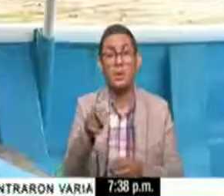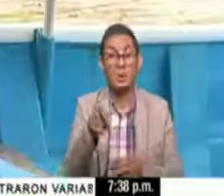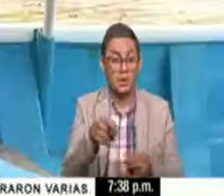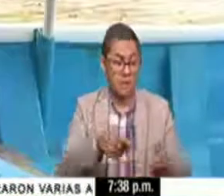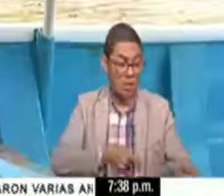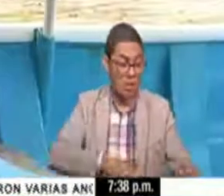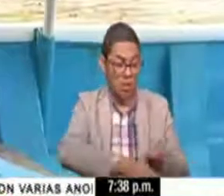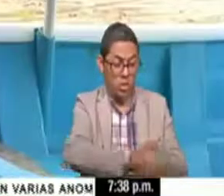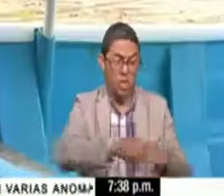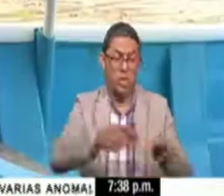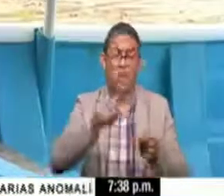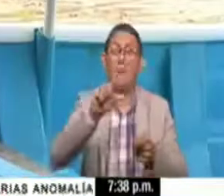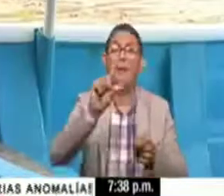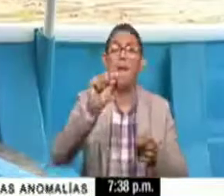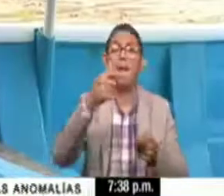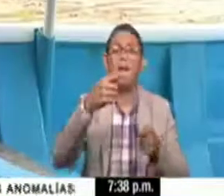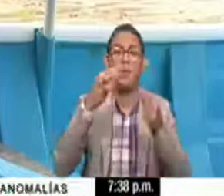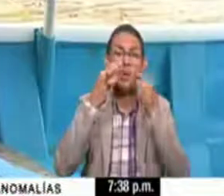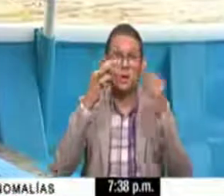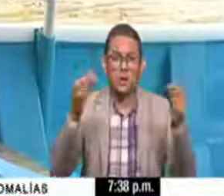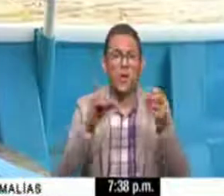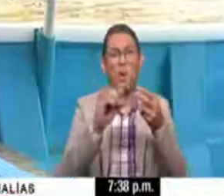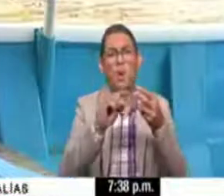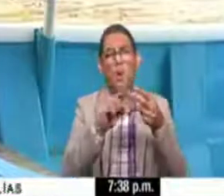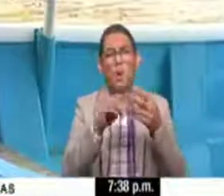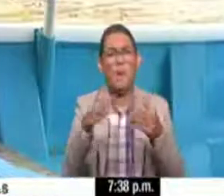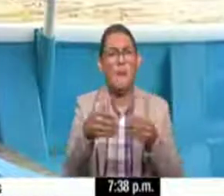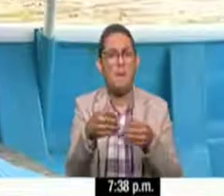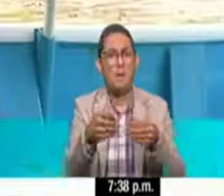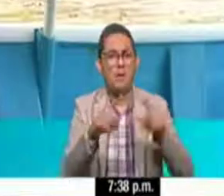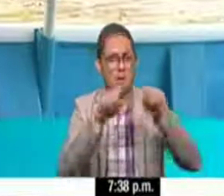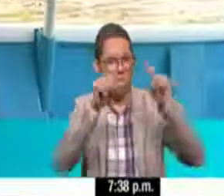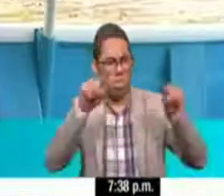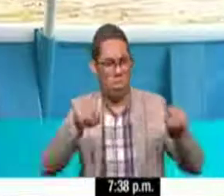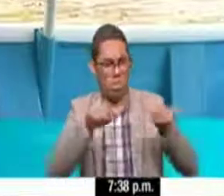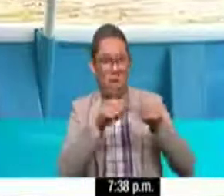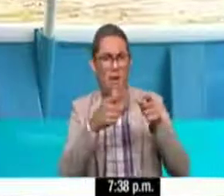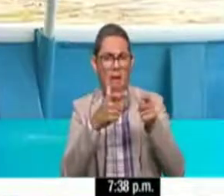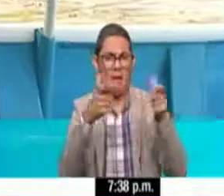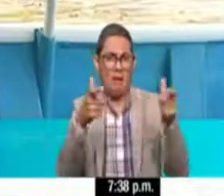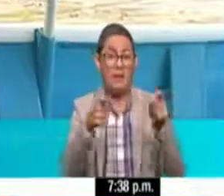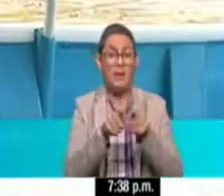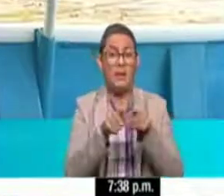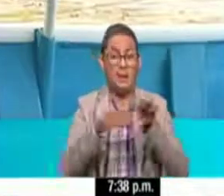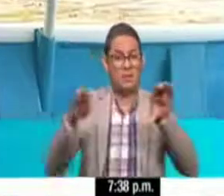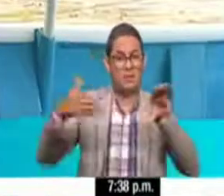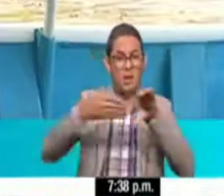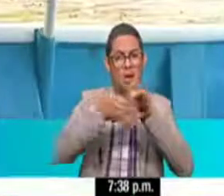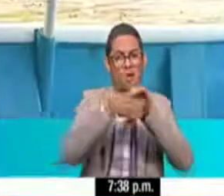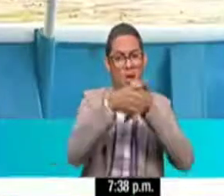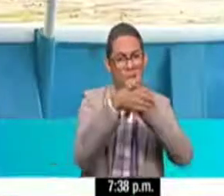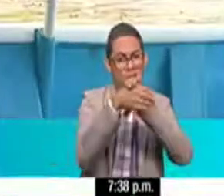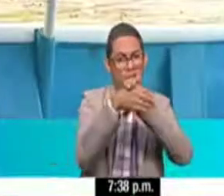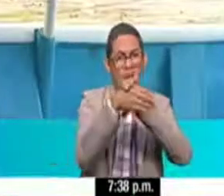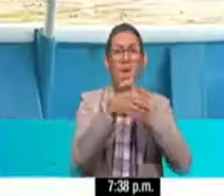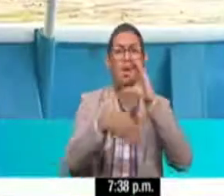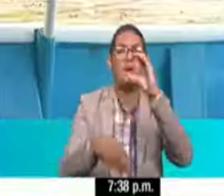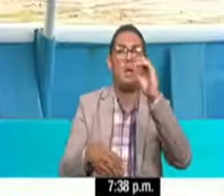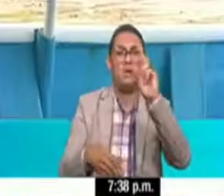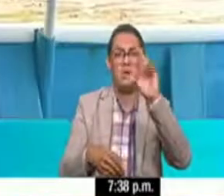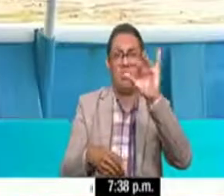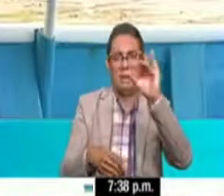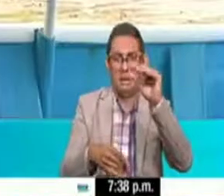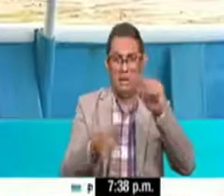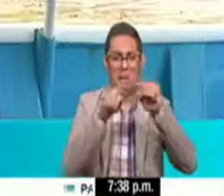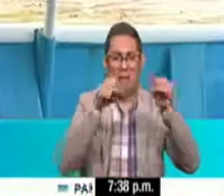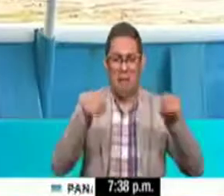se sale lo que es langosta, ahí también sale pescado. Y tenemos lo que es la corvina grande, que es con malla 8, que ahí